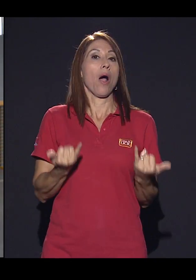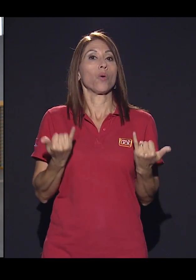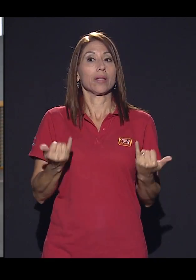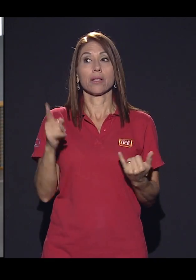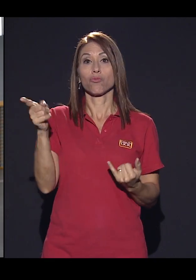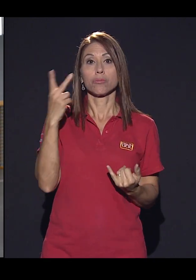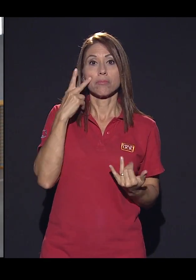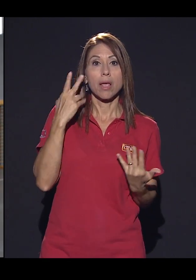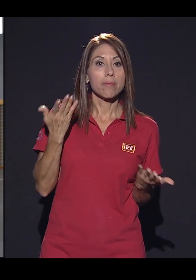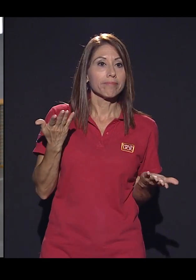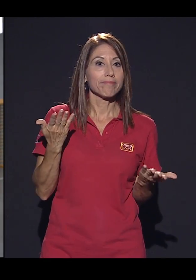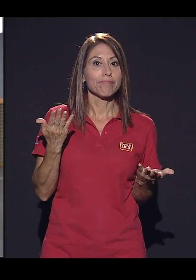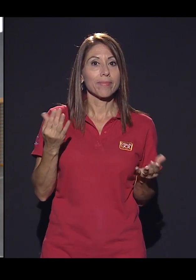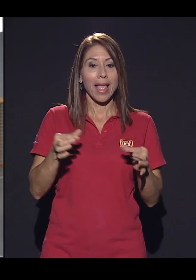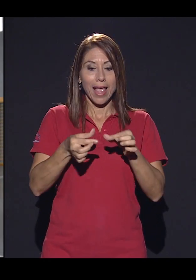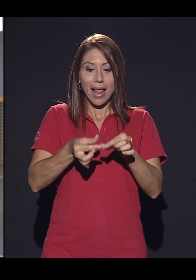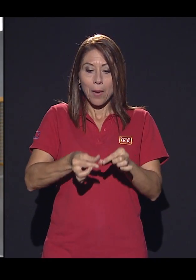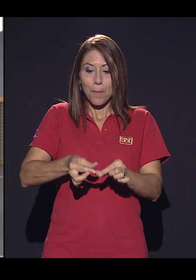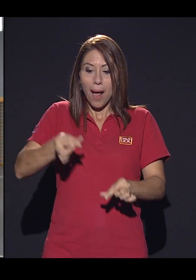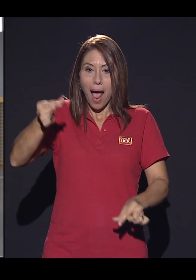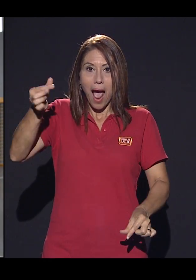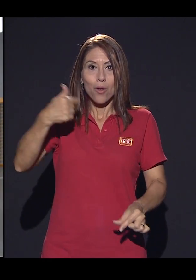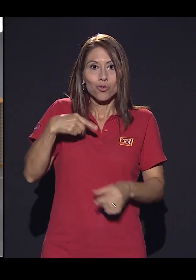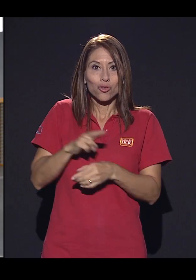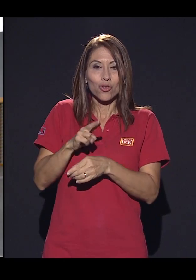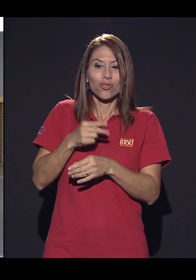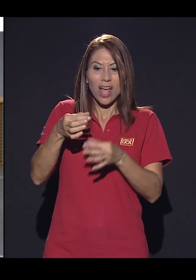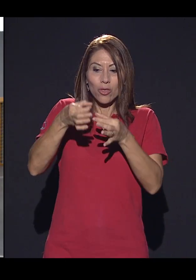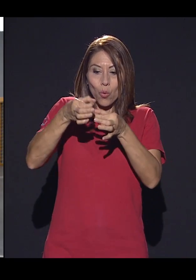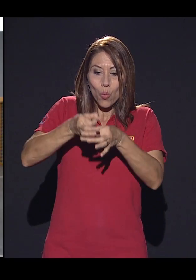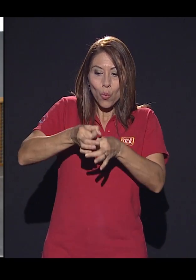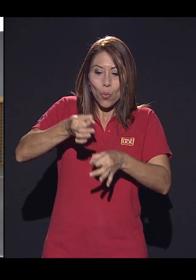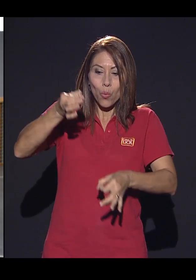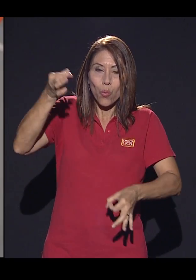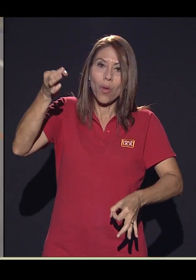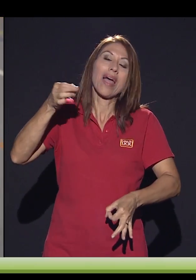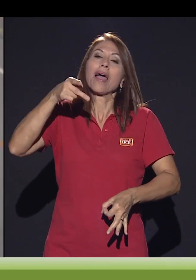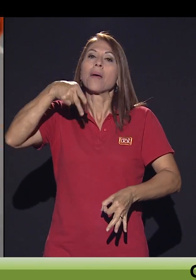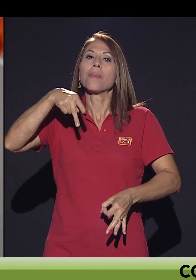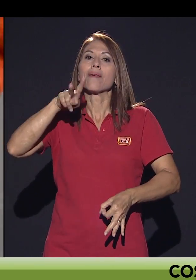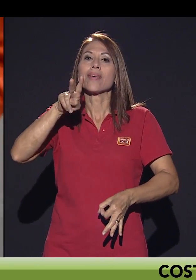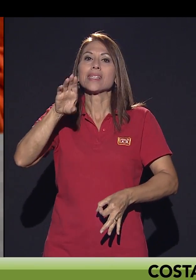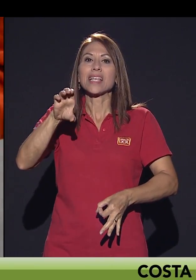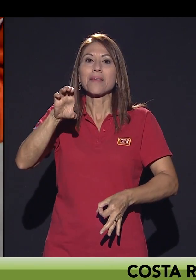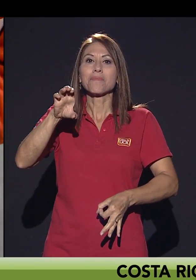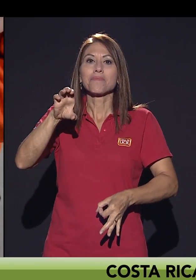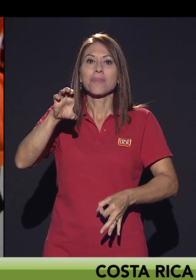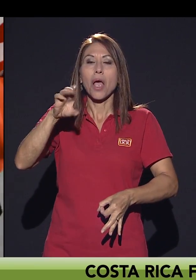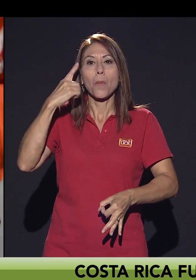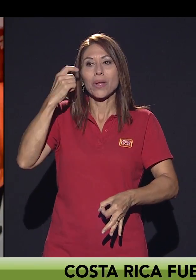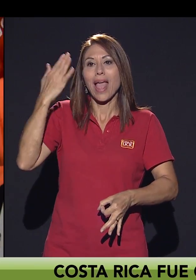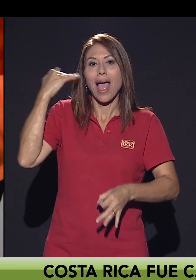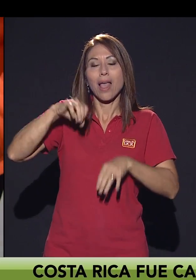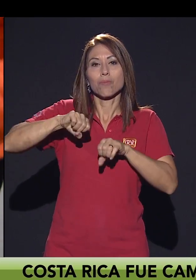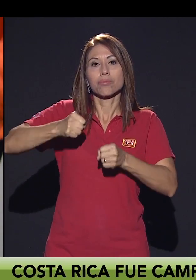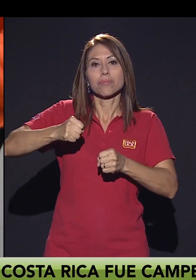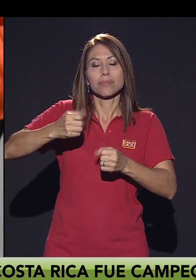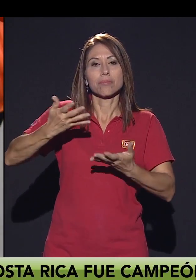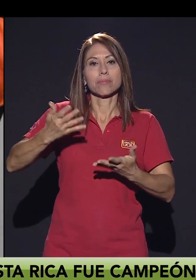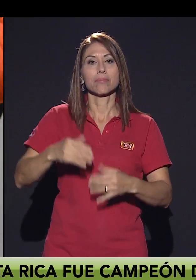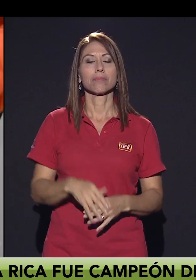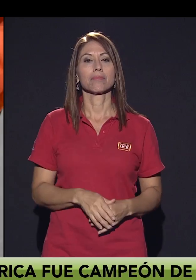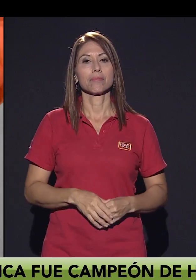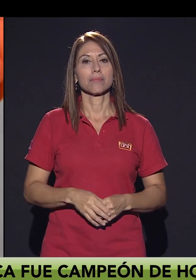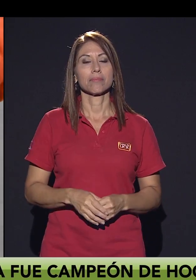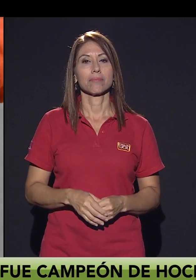se ve el palo que yo estoy usando, el palo ese lo que tiene es un tubo de PVC sosteniéndolo porque está partido